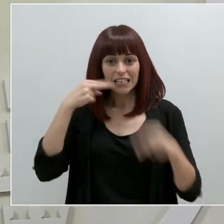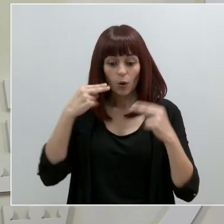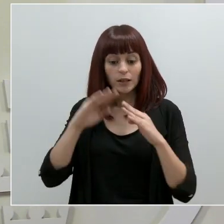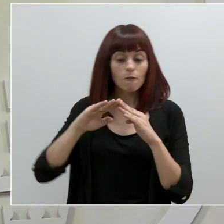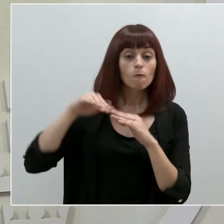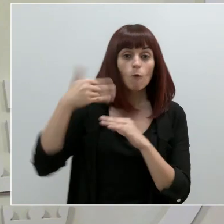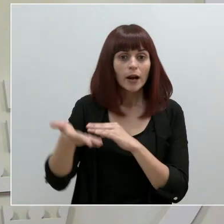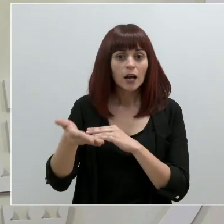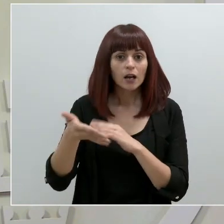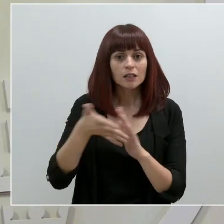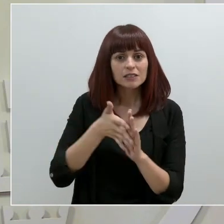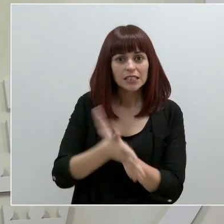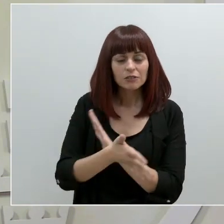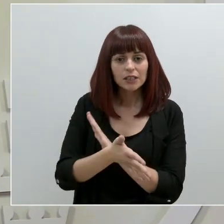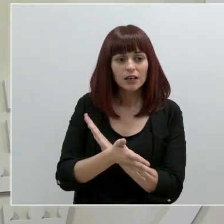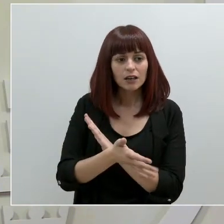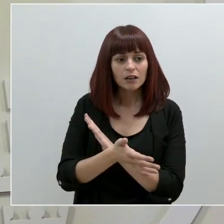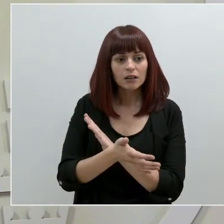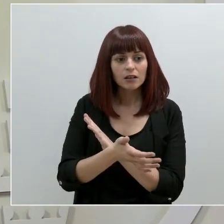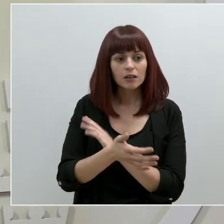es sin